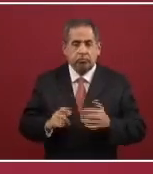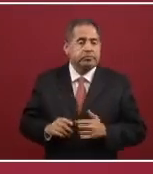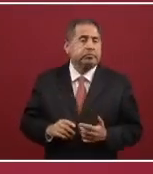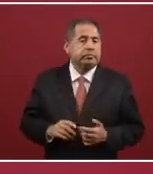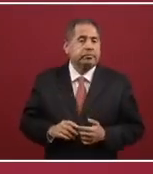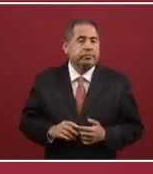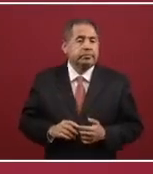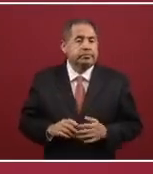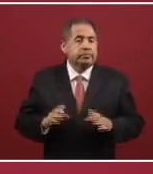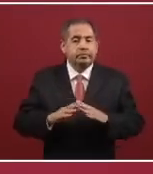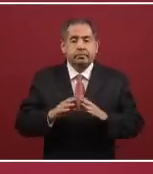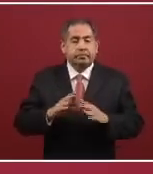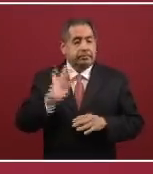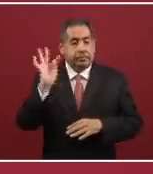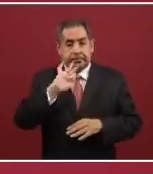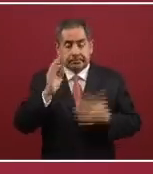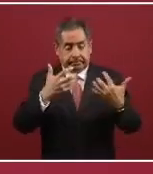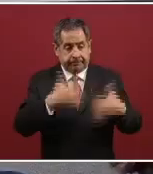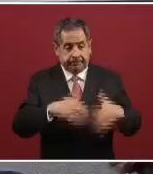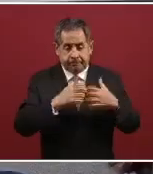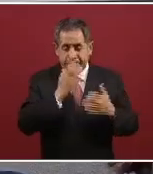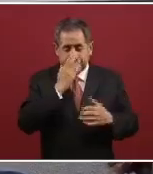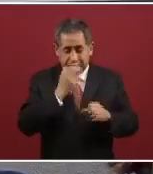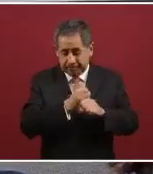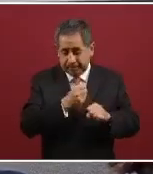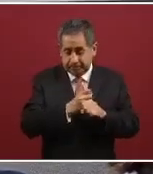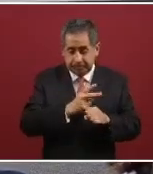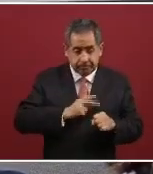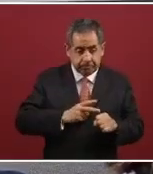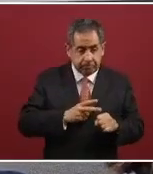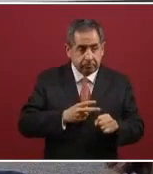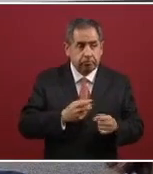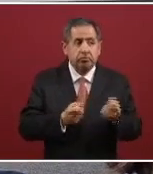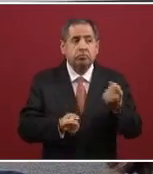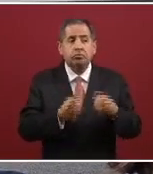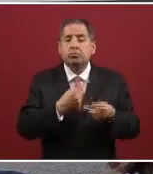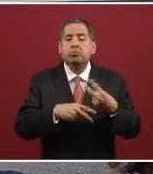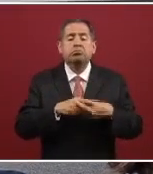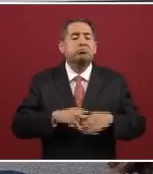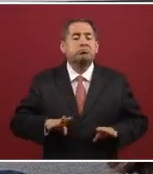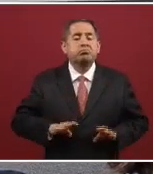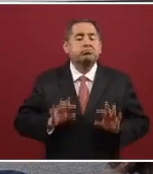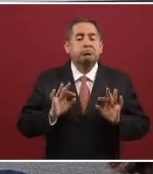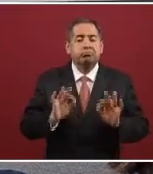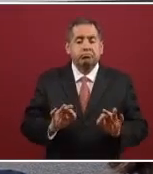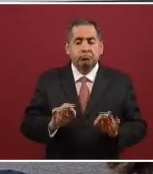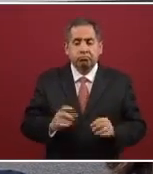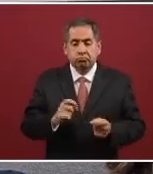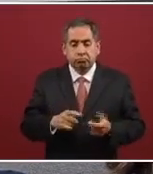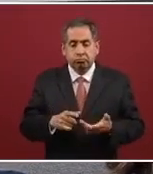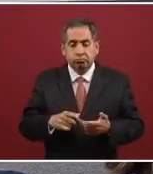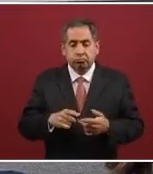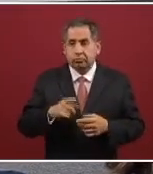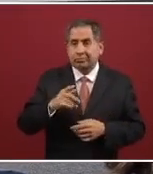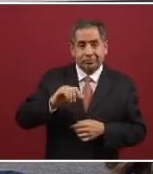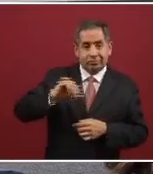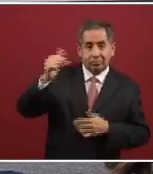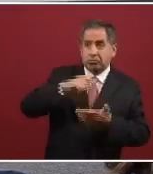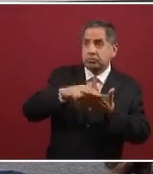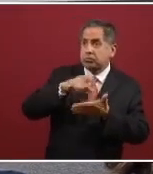de fertilizante, se benefician porque están comprando caro el